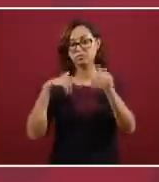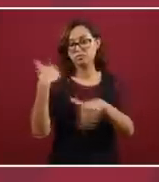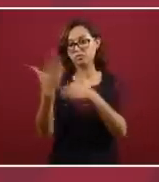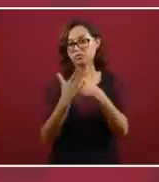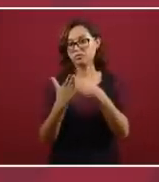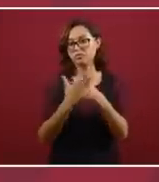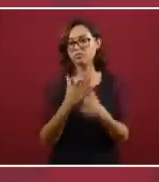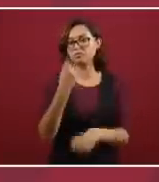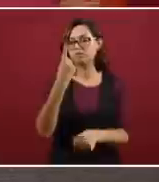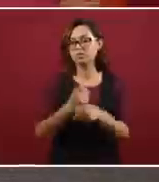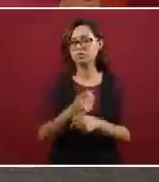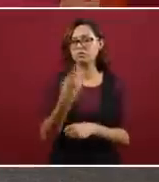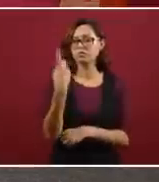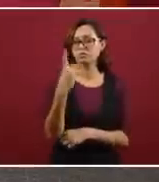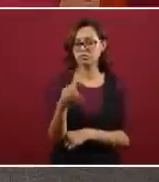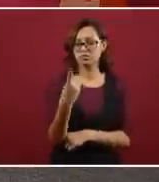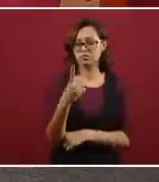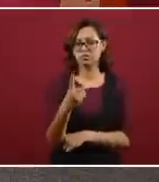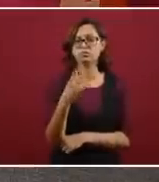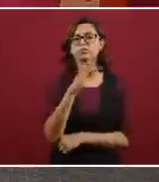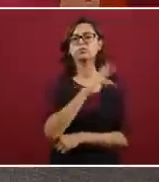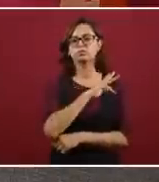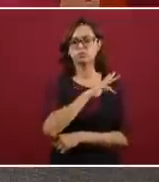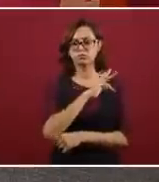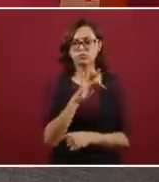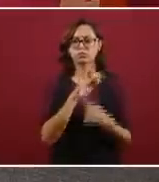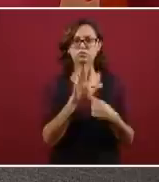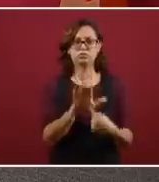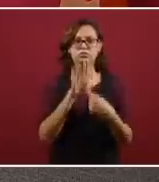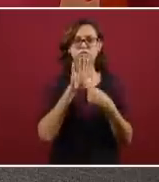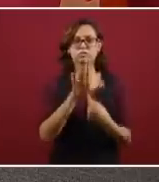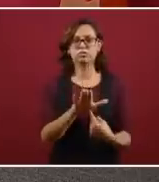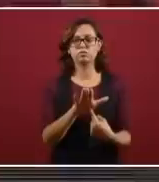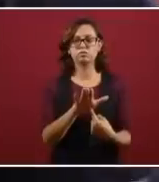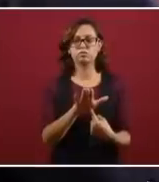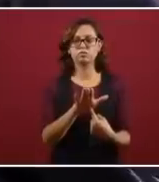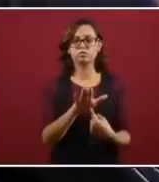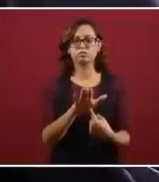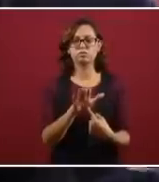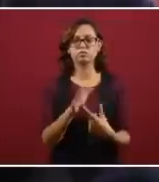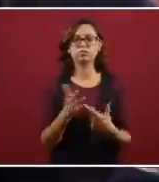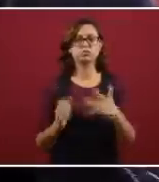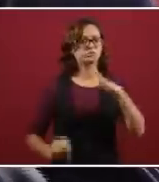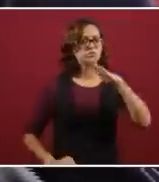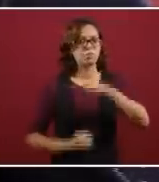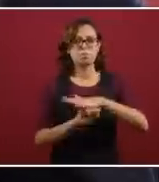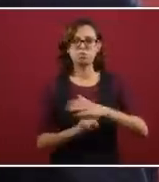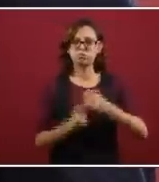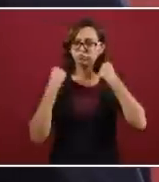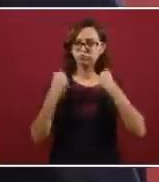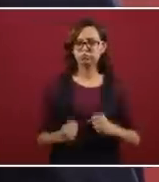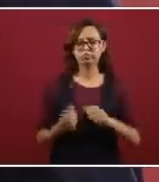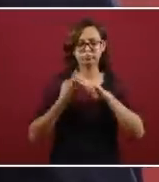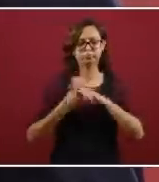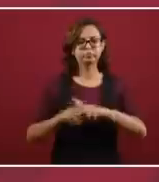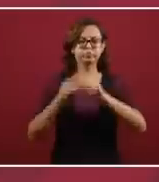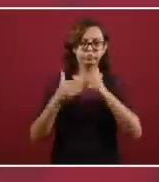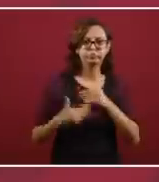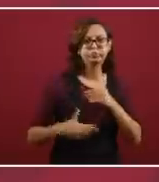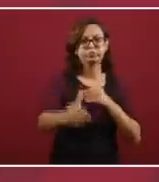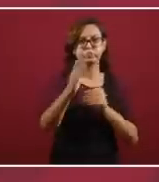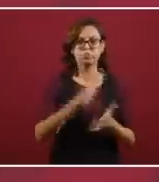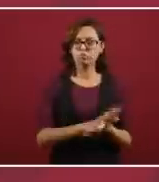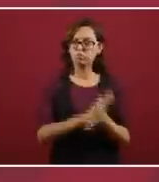diciembre ya podamos hablar de que se han sentado las bases de